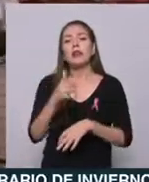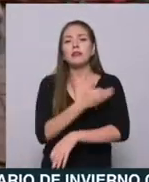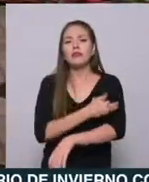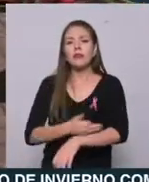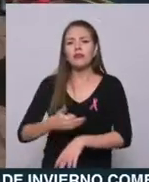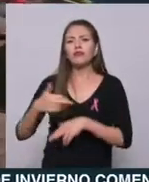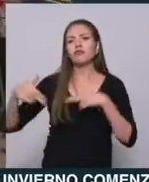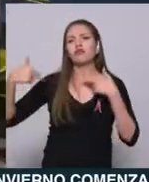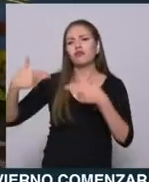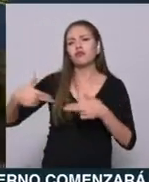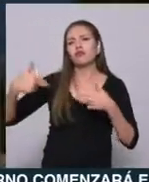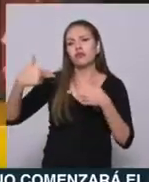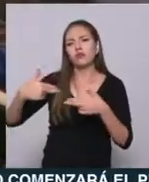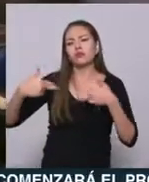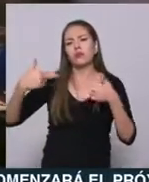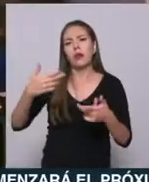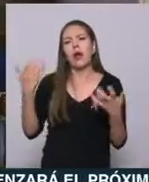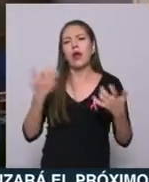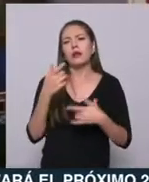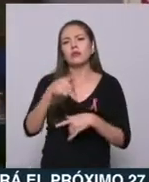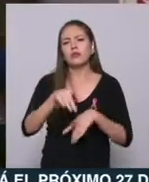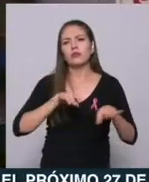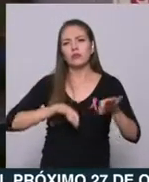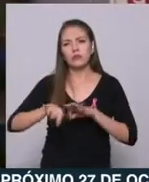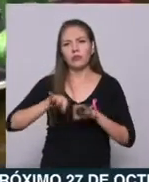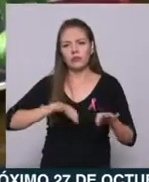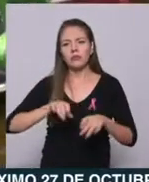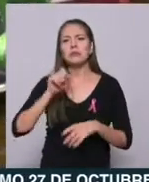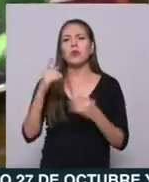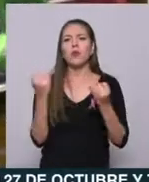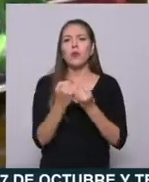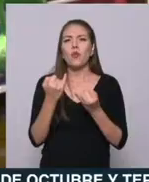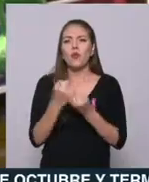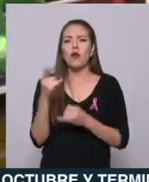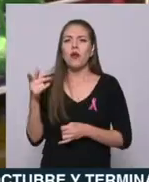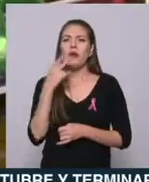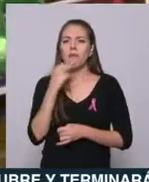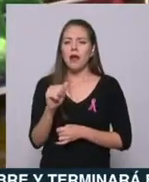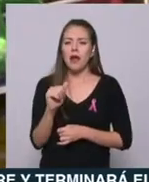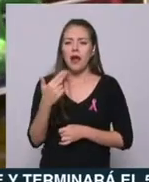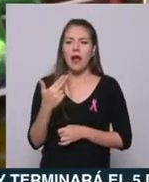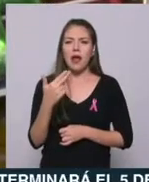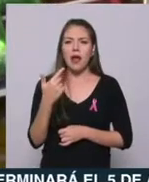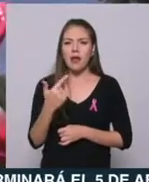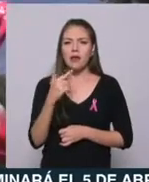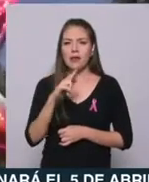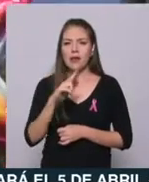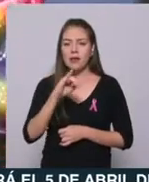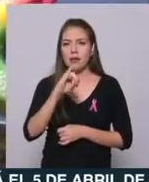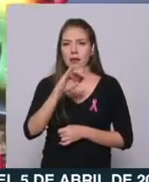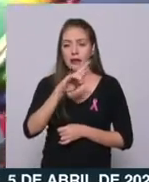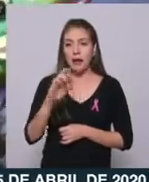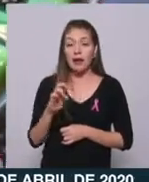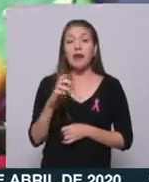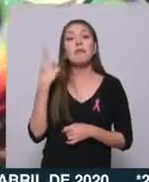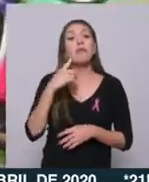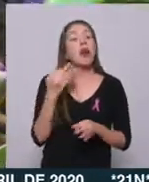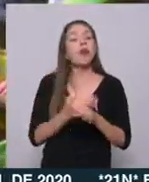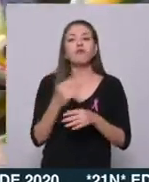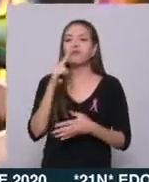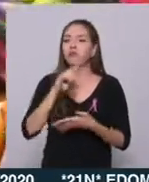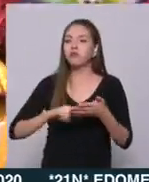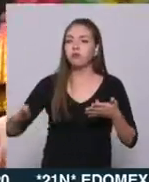se dedicaban a los juegos mecánicos, como es el caso de Aguirre. Sin embargo, ahora está suspendida. De acuerdo con el alcalde de